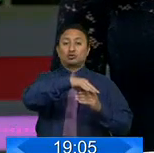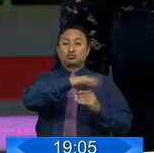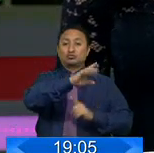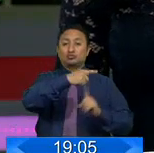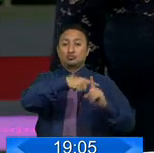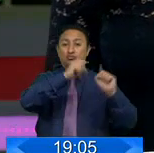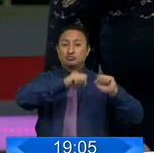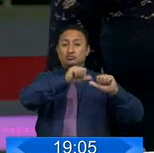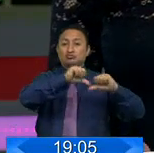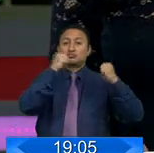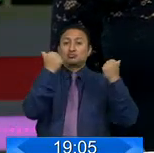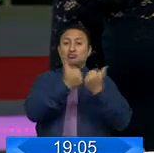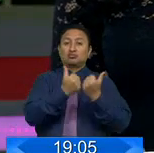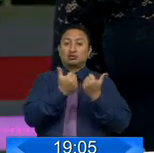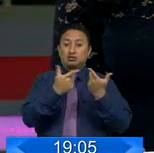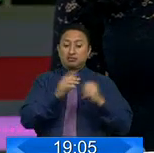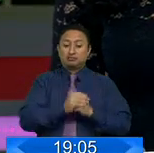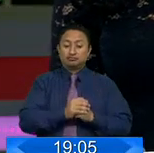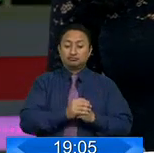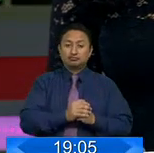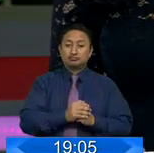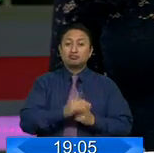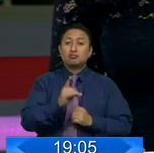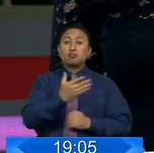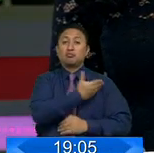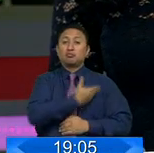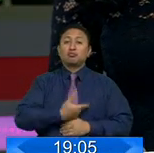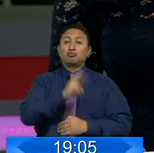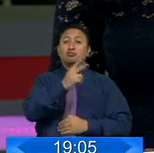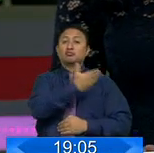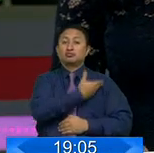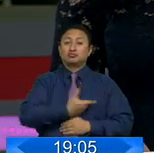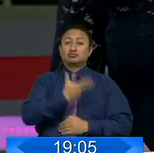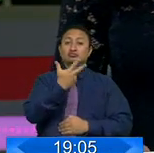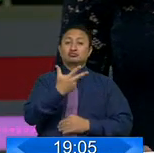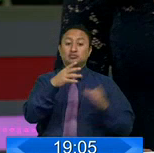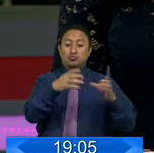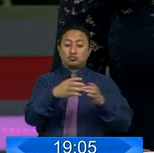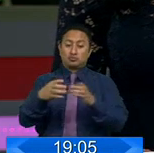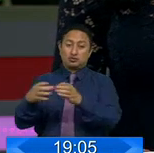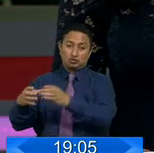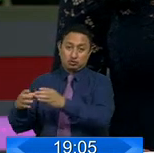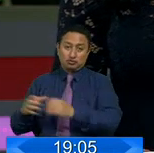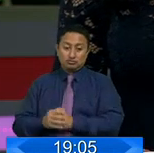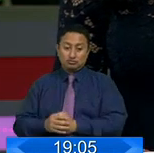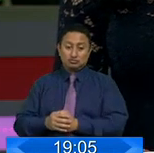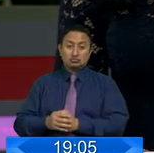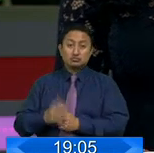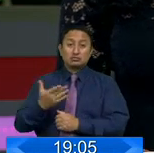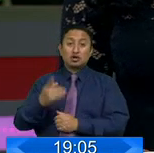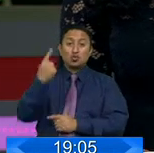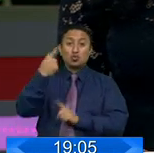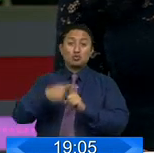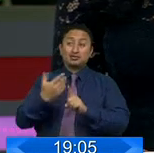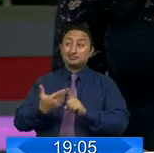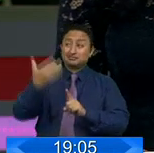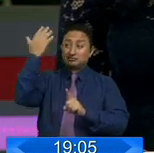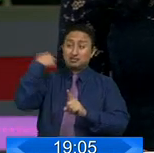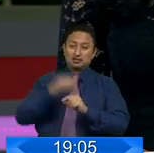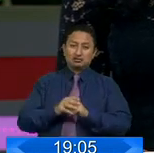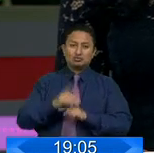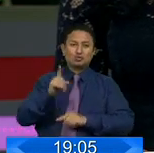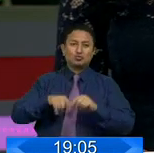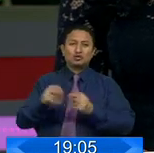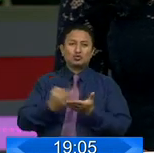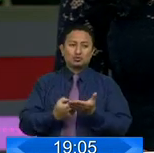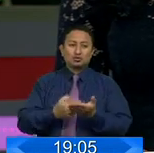la Asamblea Nacional nombró a presidentes y vicepresidentes de tres comisiones legislativas que desde hace un mes no podían sesionar